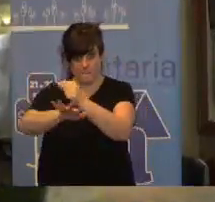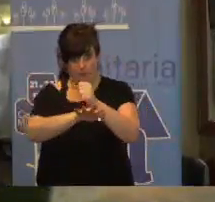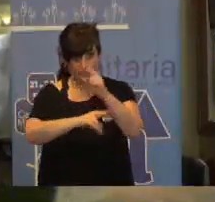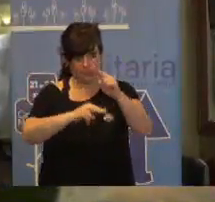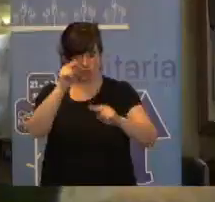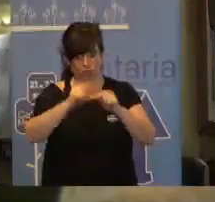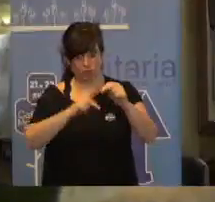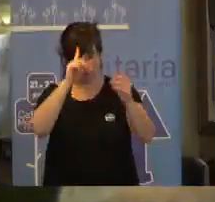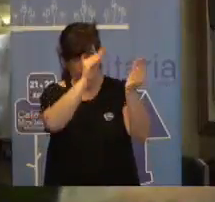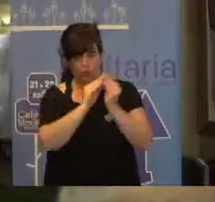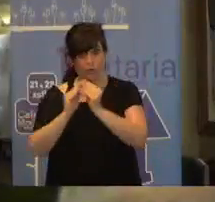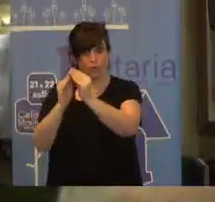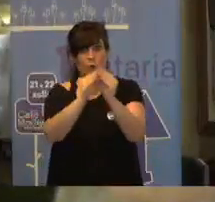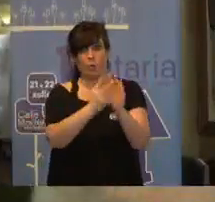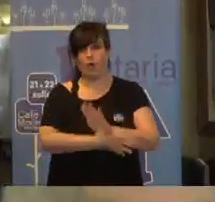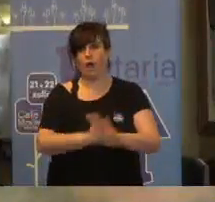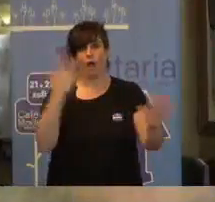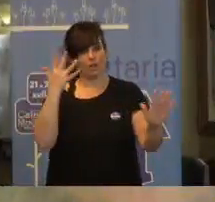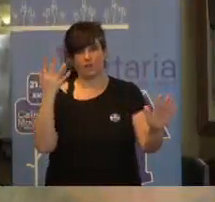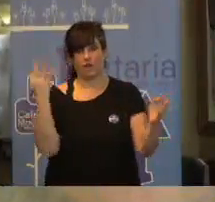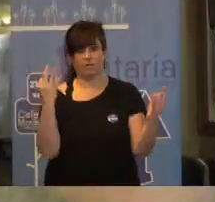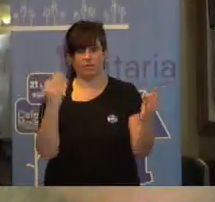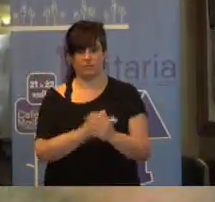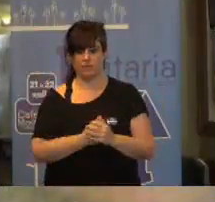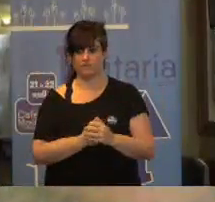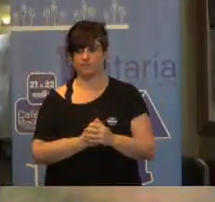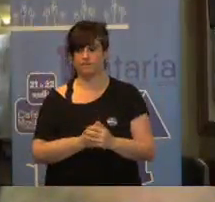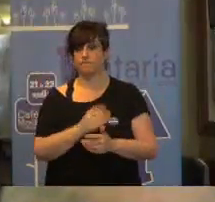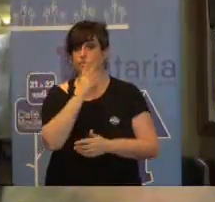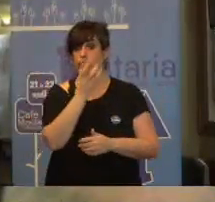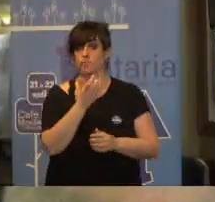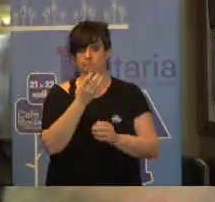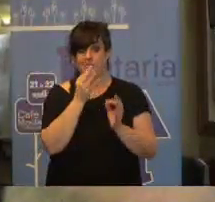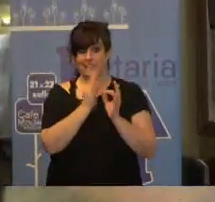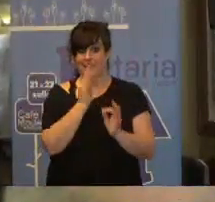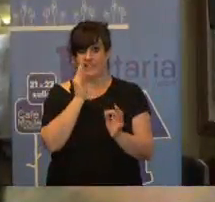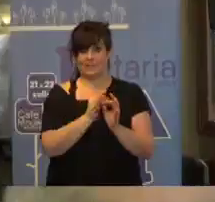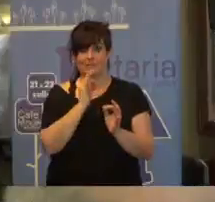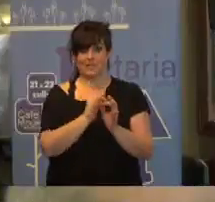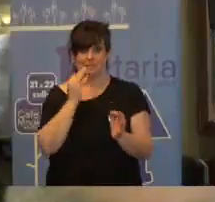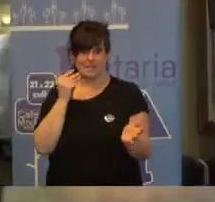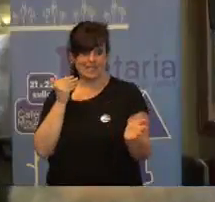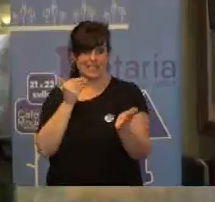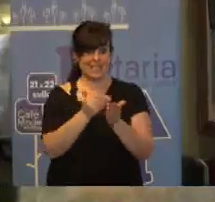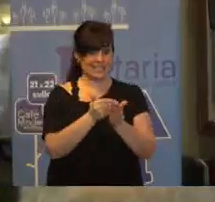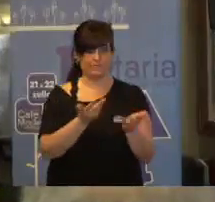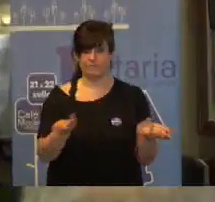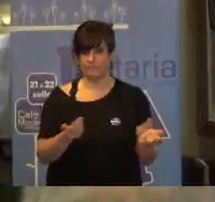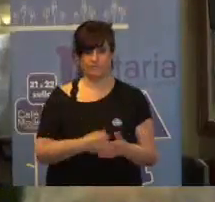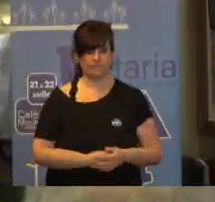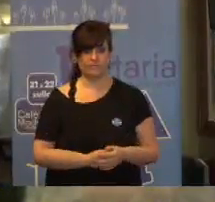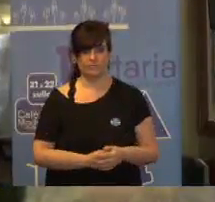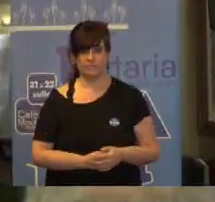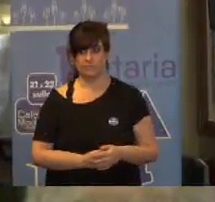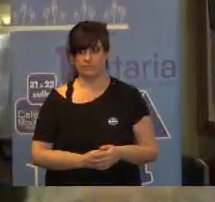común a todos, axilidade en facelo, porque setembro é aí, está aí. Pero